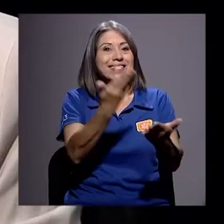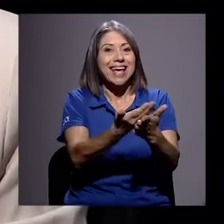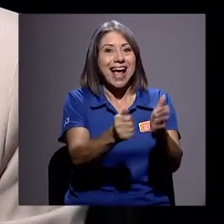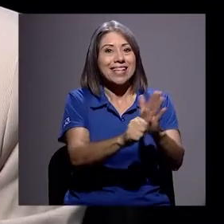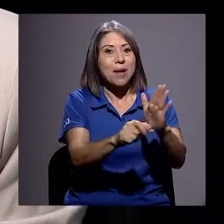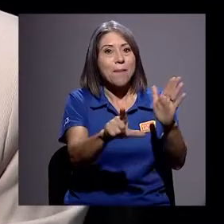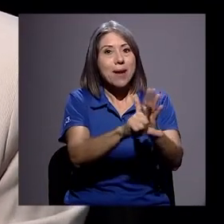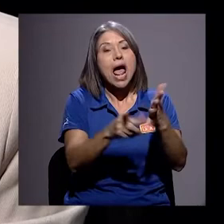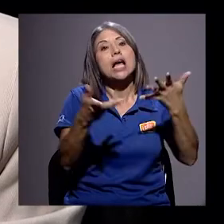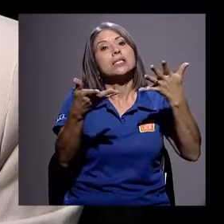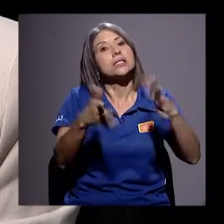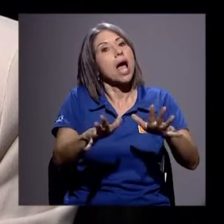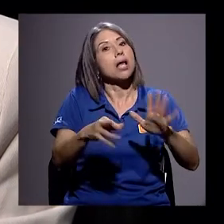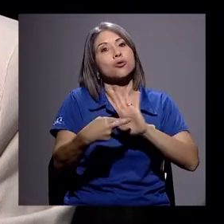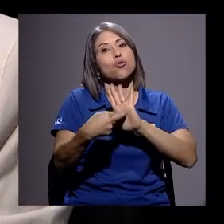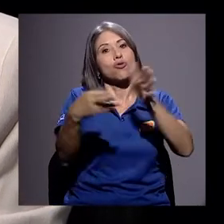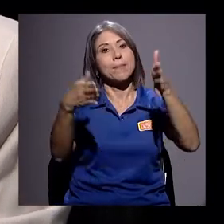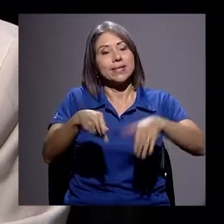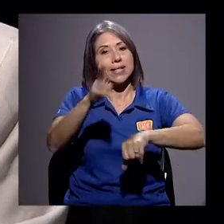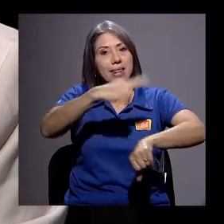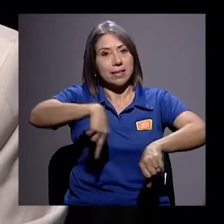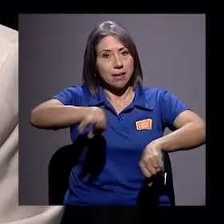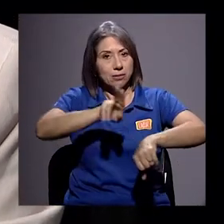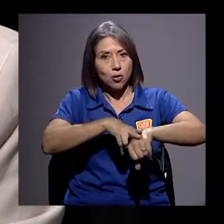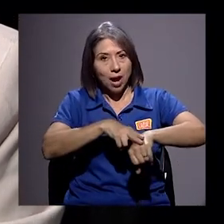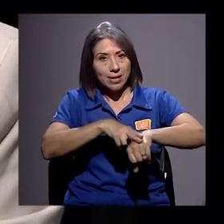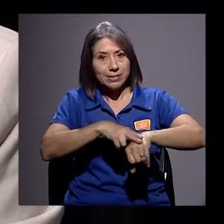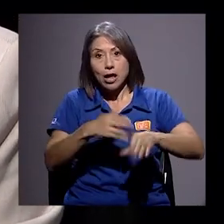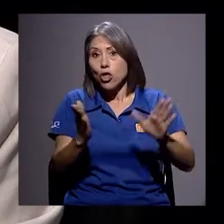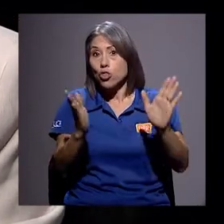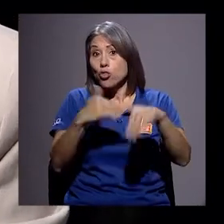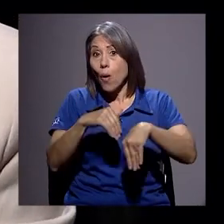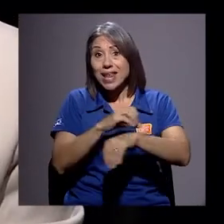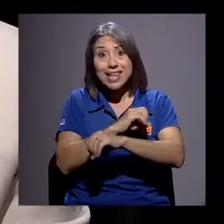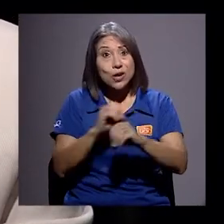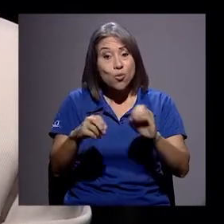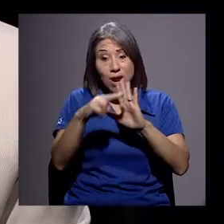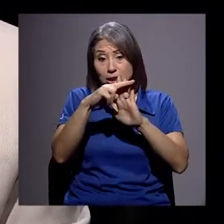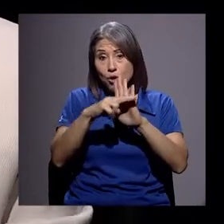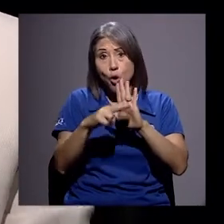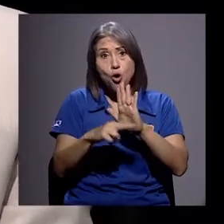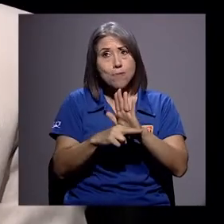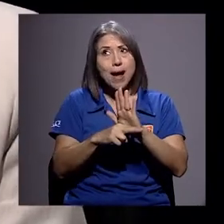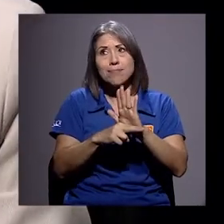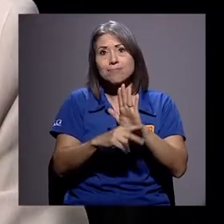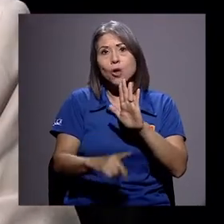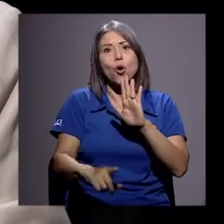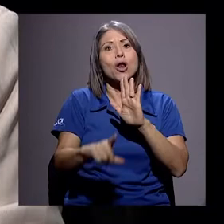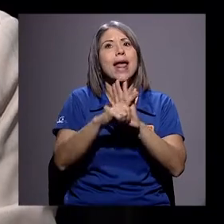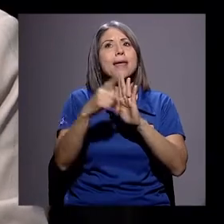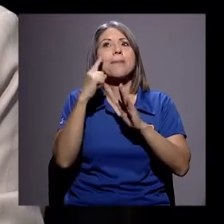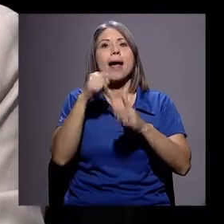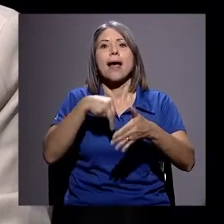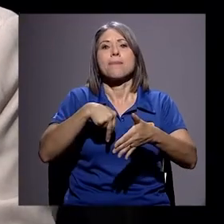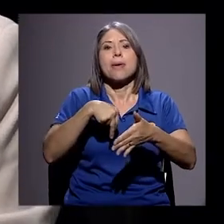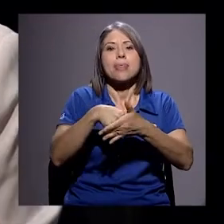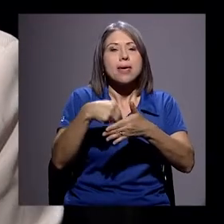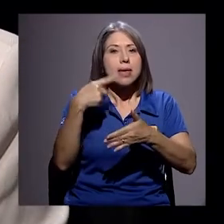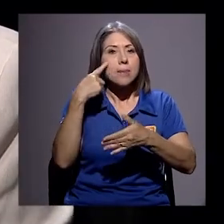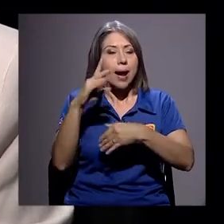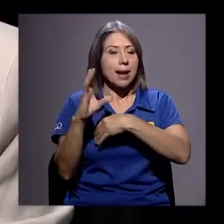ya y no hay ninguna norma que impida sancione o